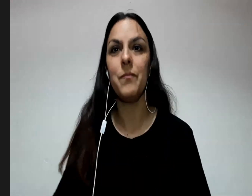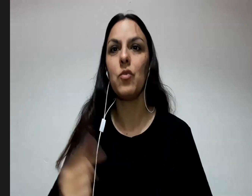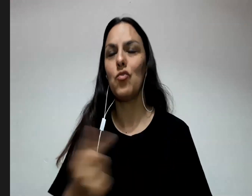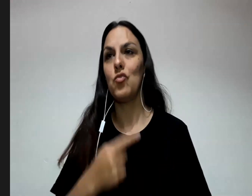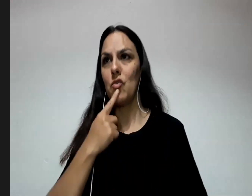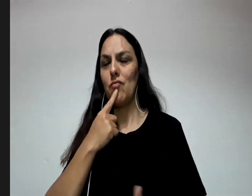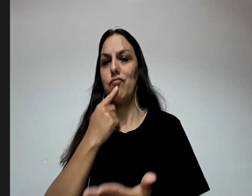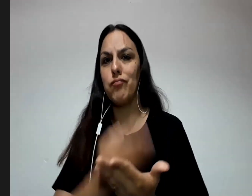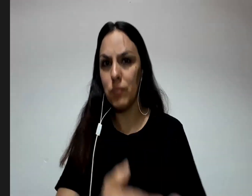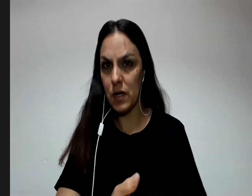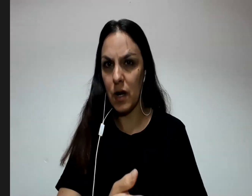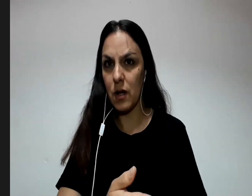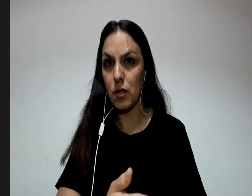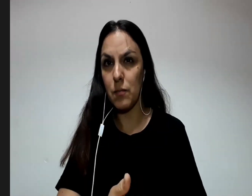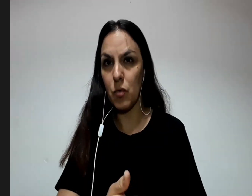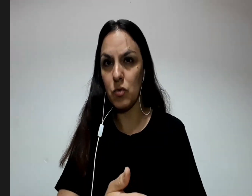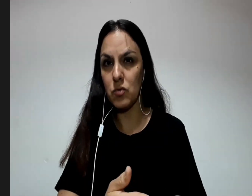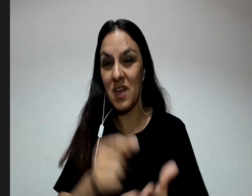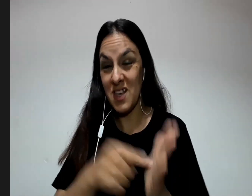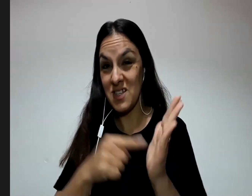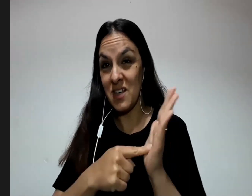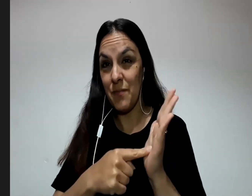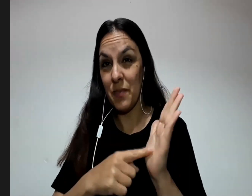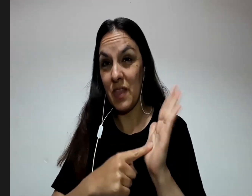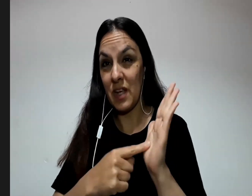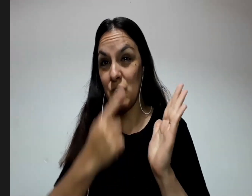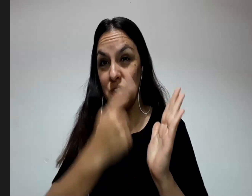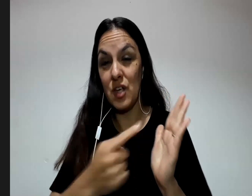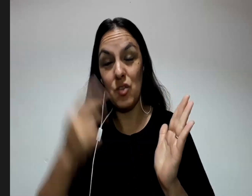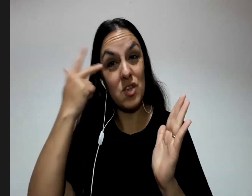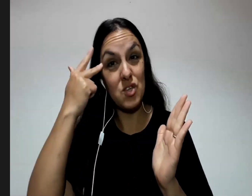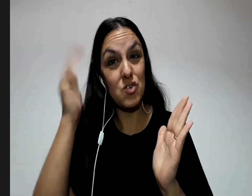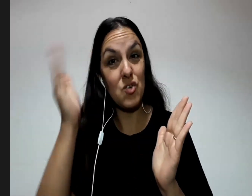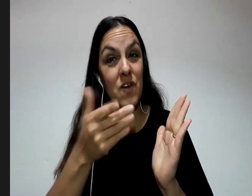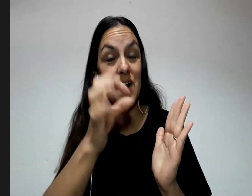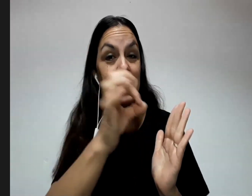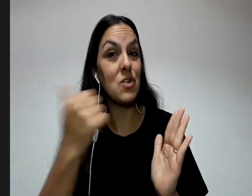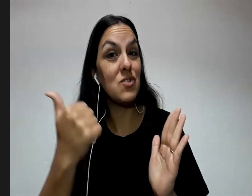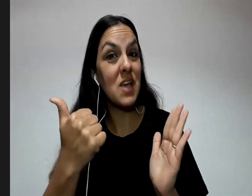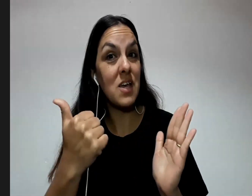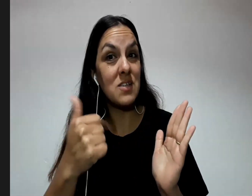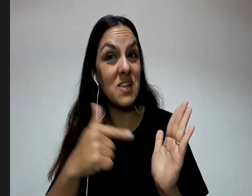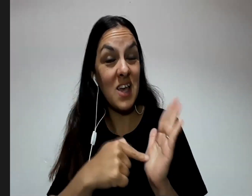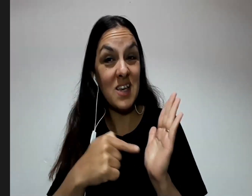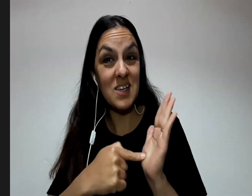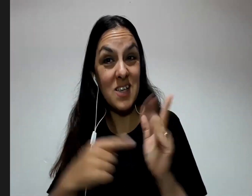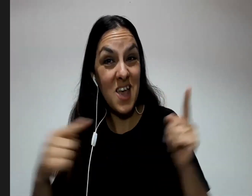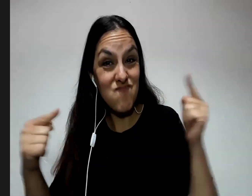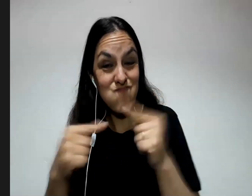El decreto reglamentario 118/06 no tiene